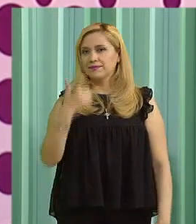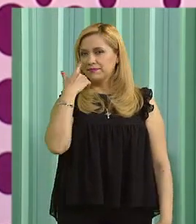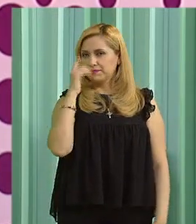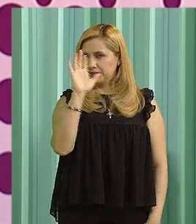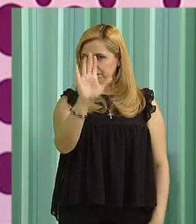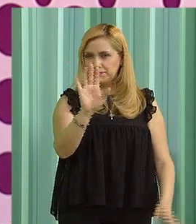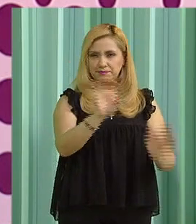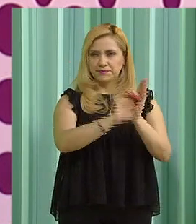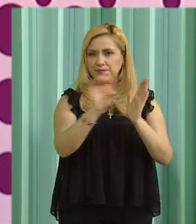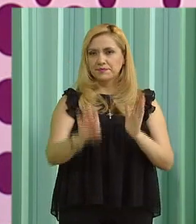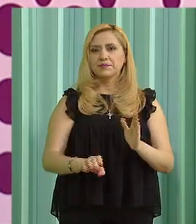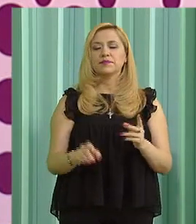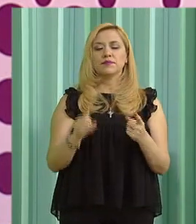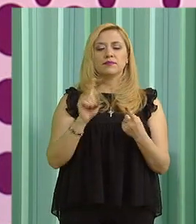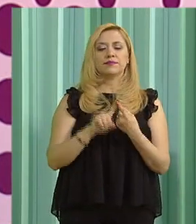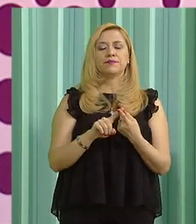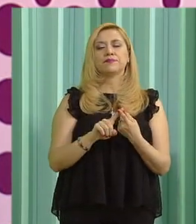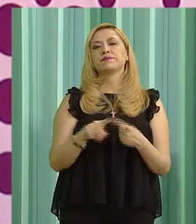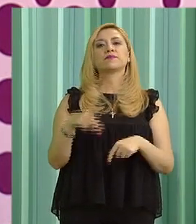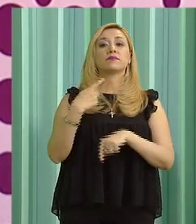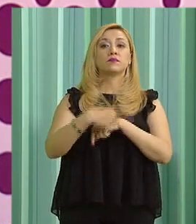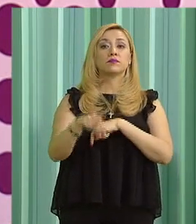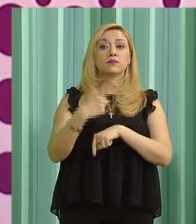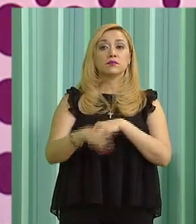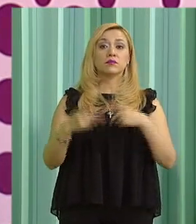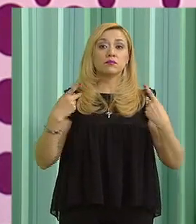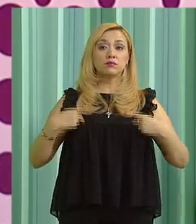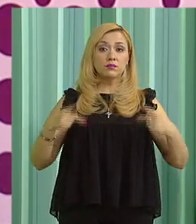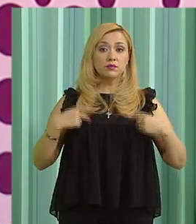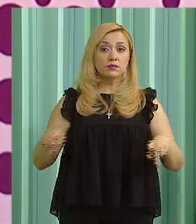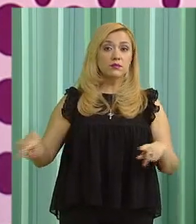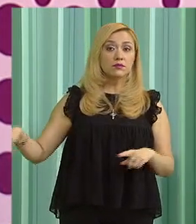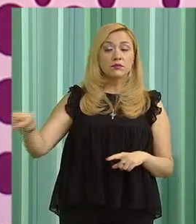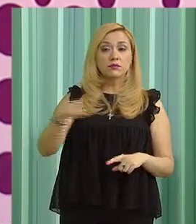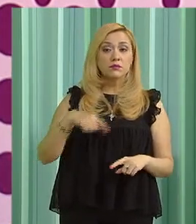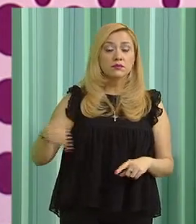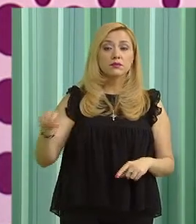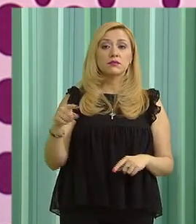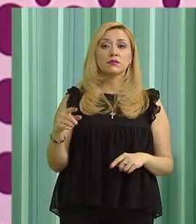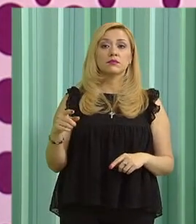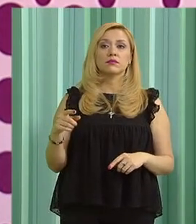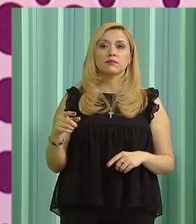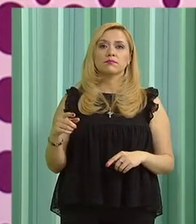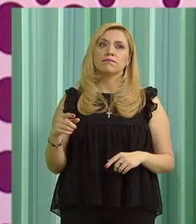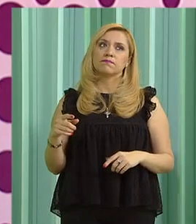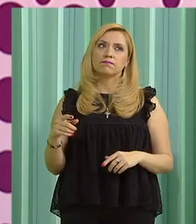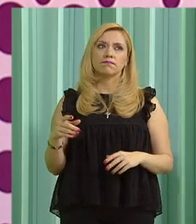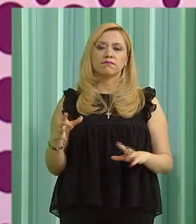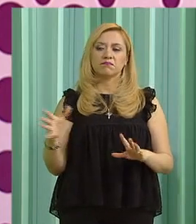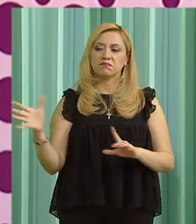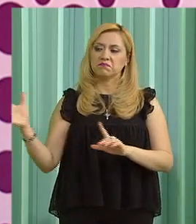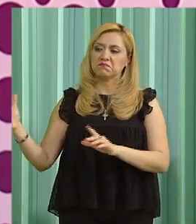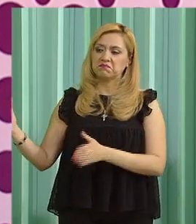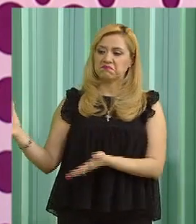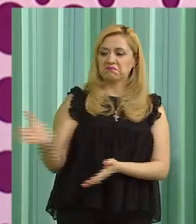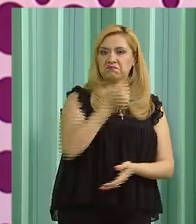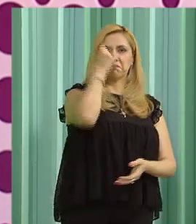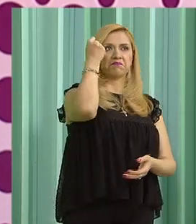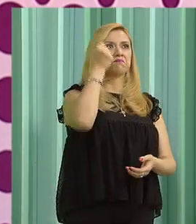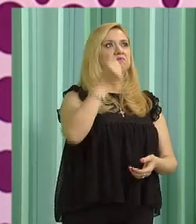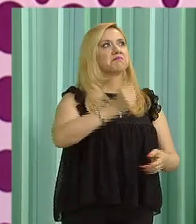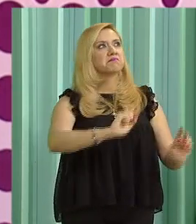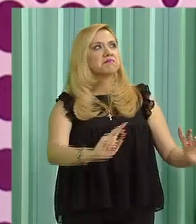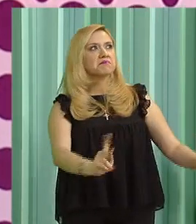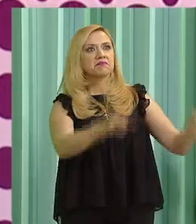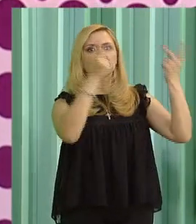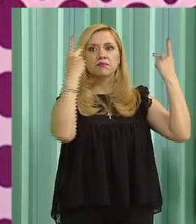Están también el riesgo de las personas que trafican, ¿no?, con los propios migrantes o que